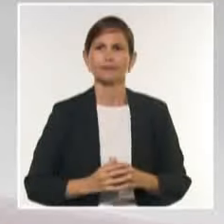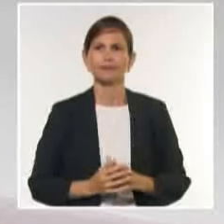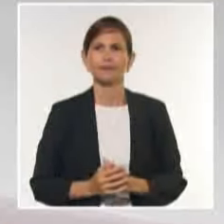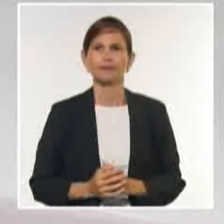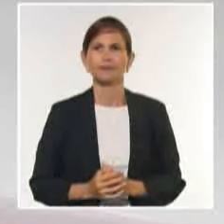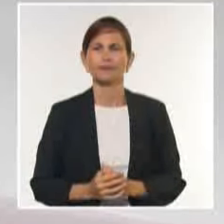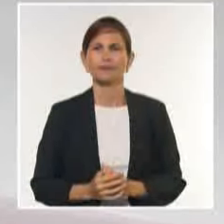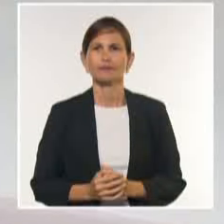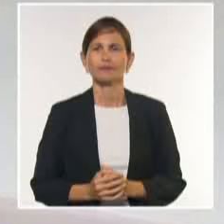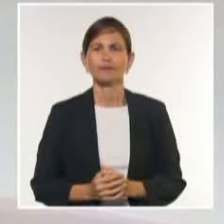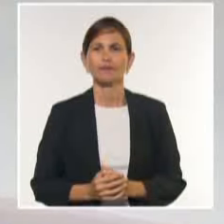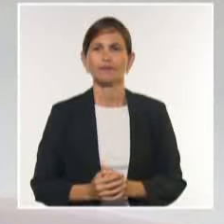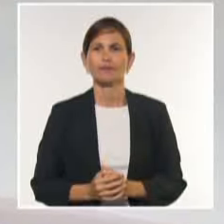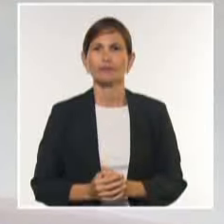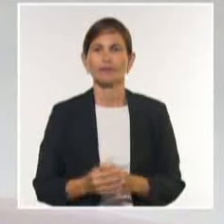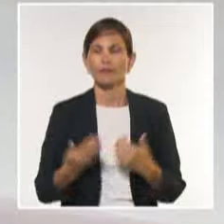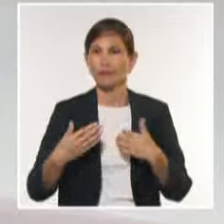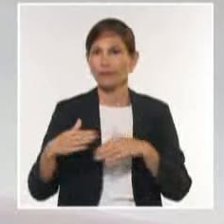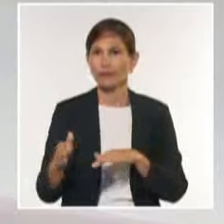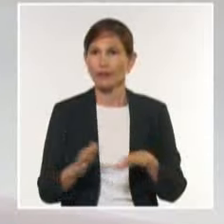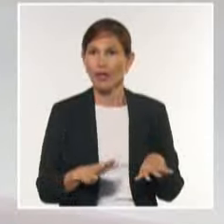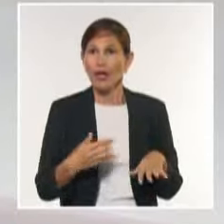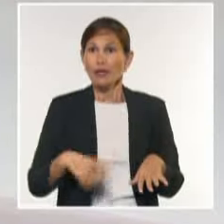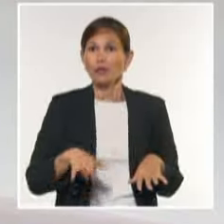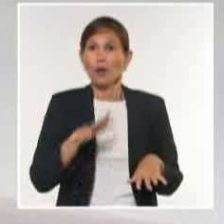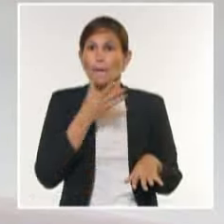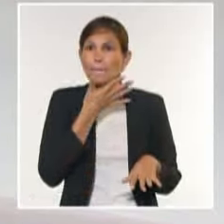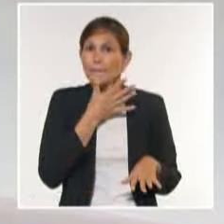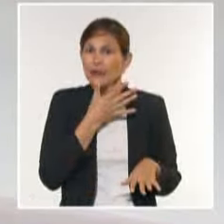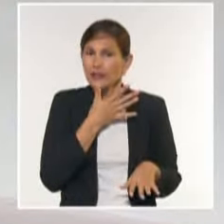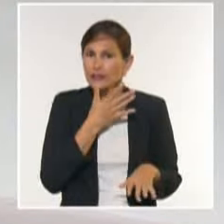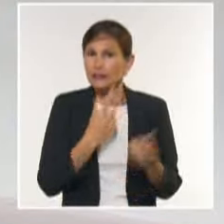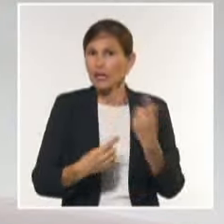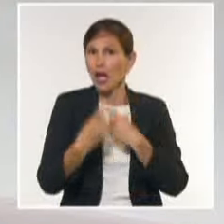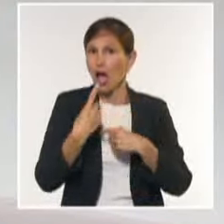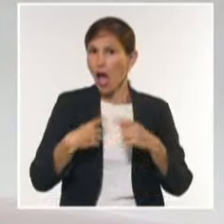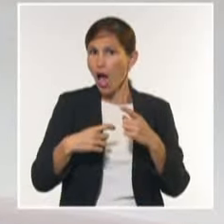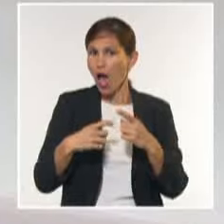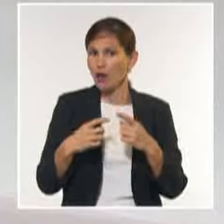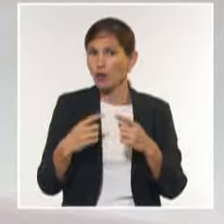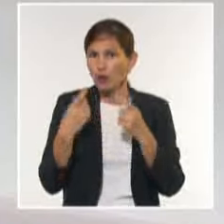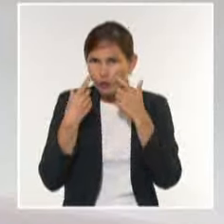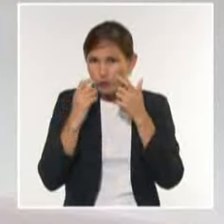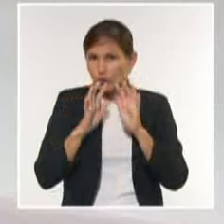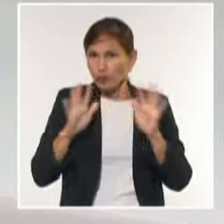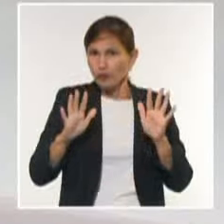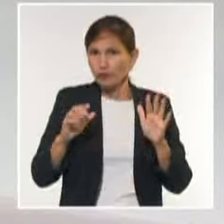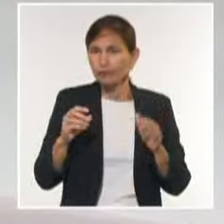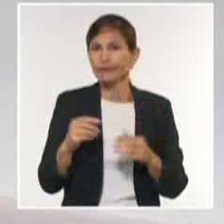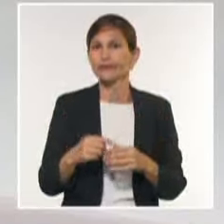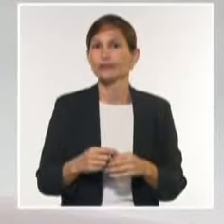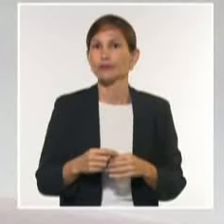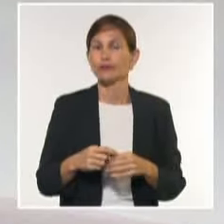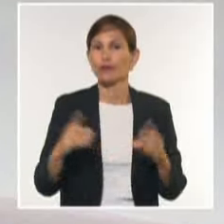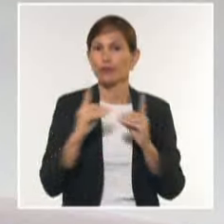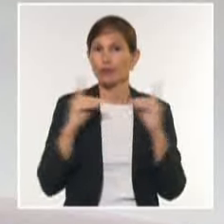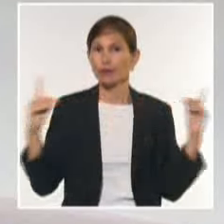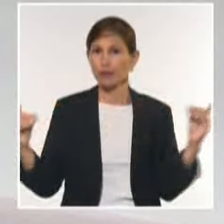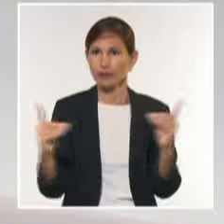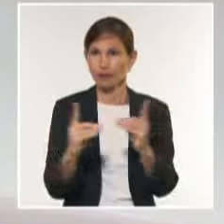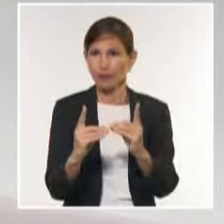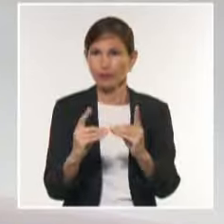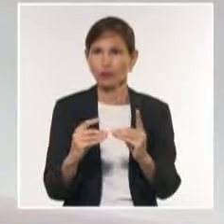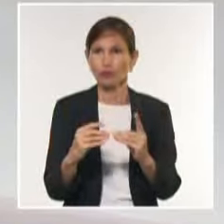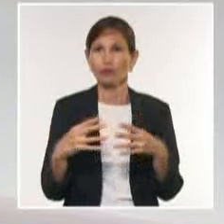Y esto parece una noticia insólita, pero está fuera de toda diplomacia. El Departamento de Estado de los Estados Unidos de